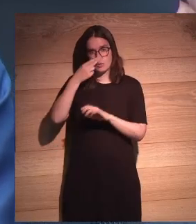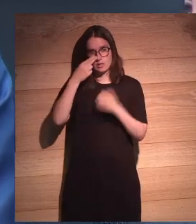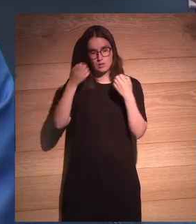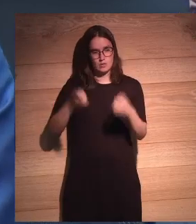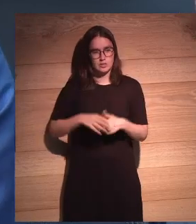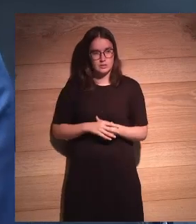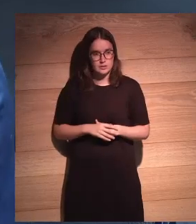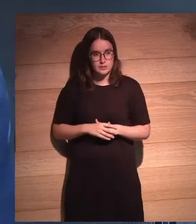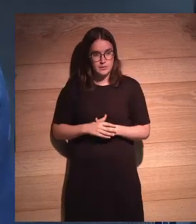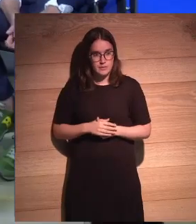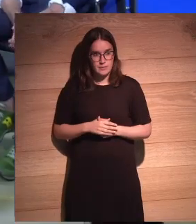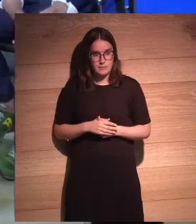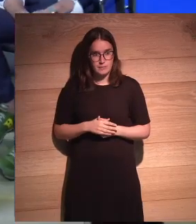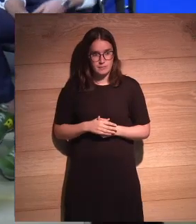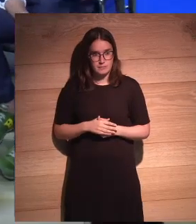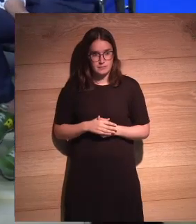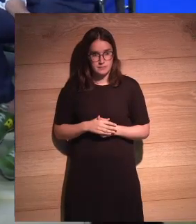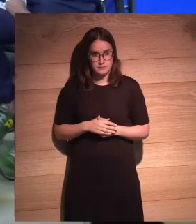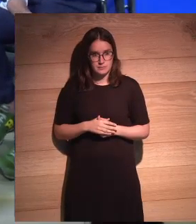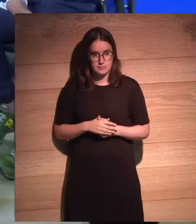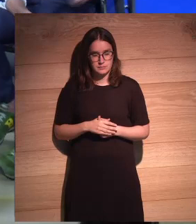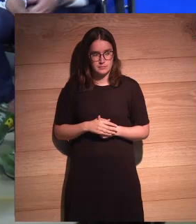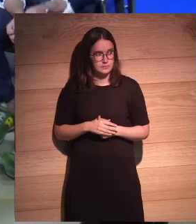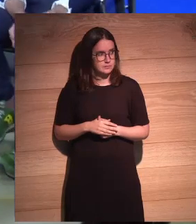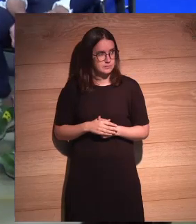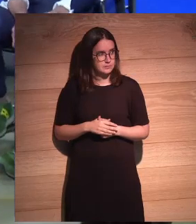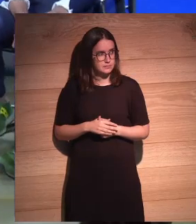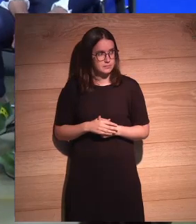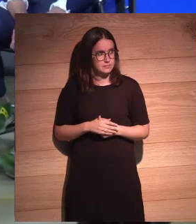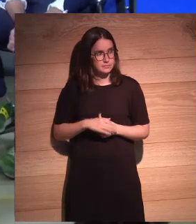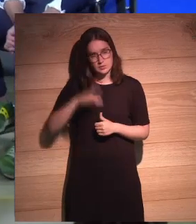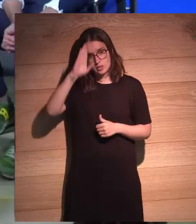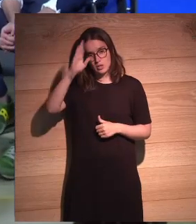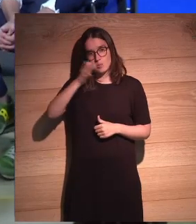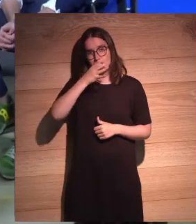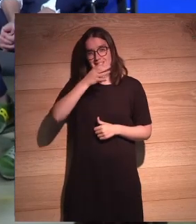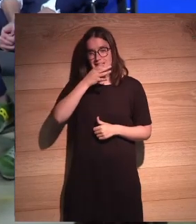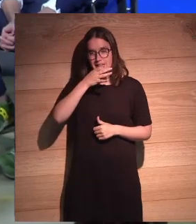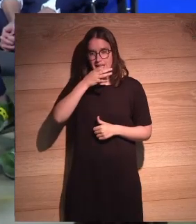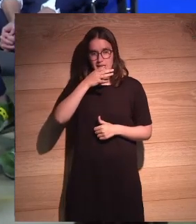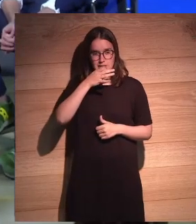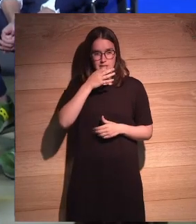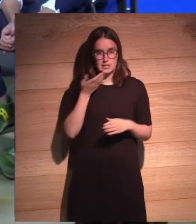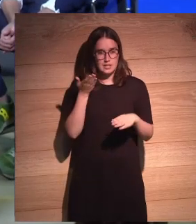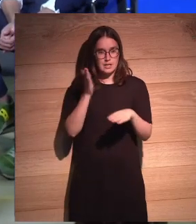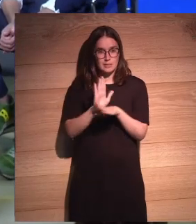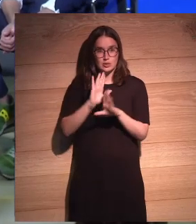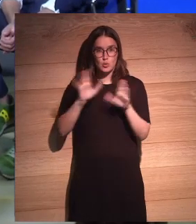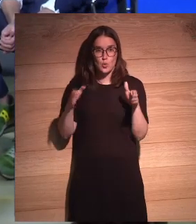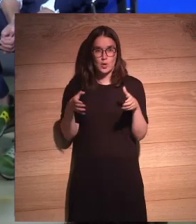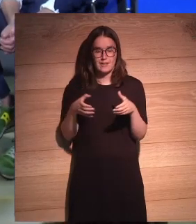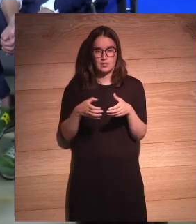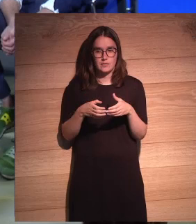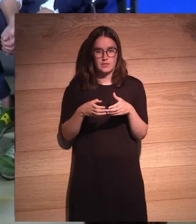interesante. Muchas gracias. Hola, buenas tardes. Represento a un